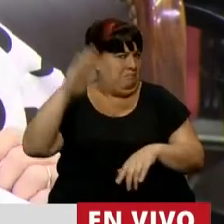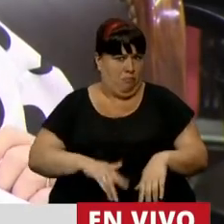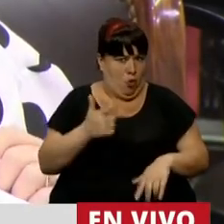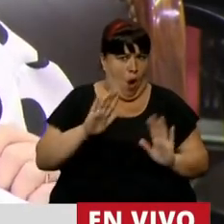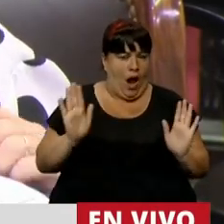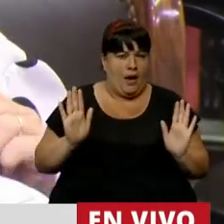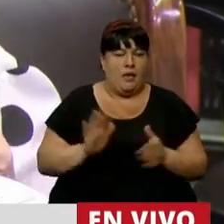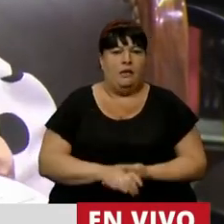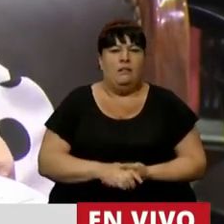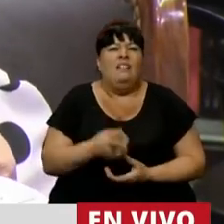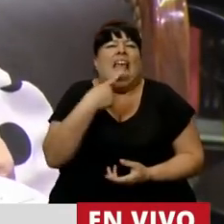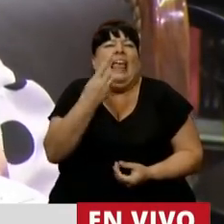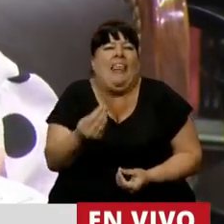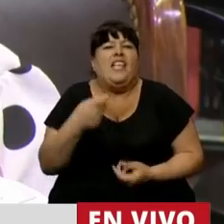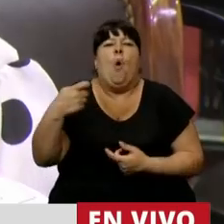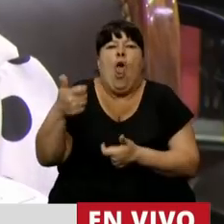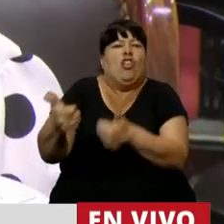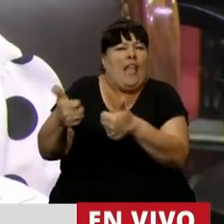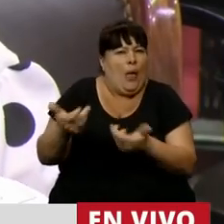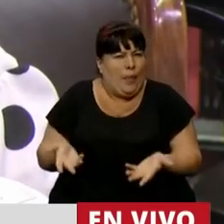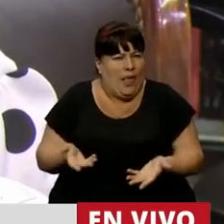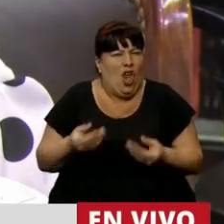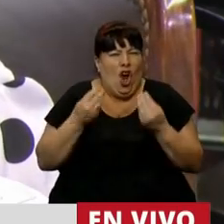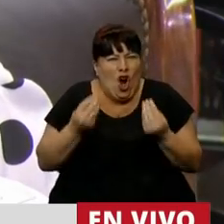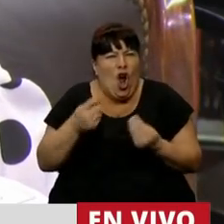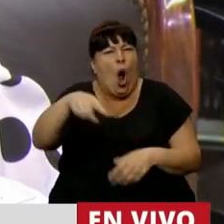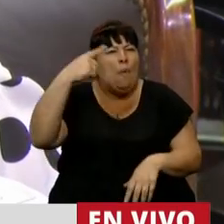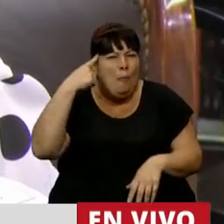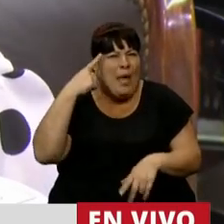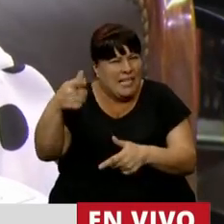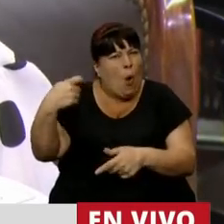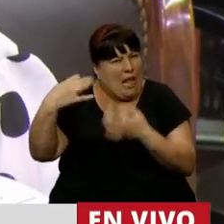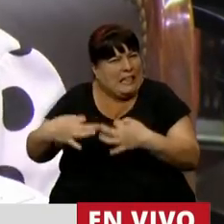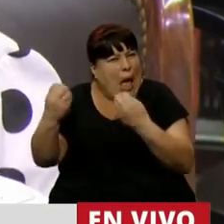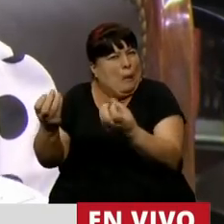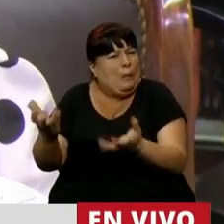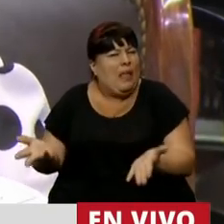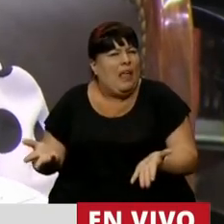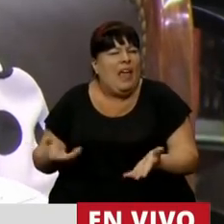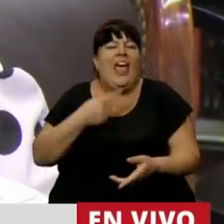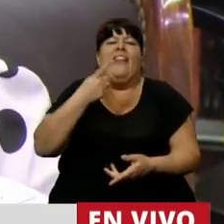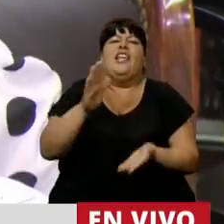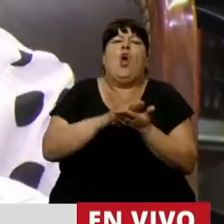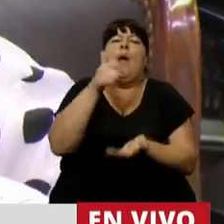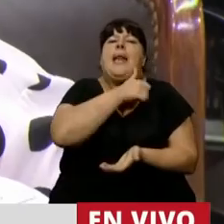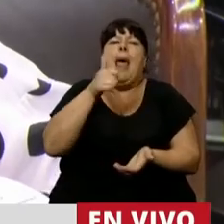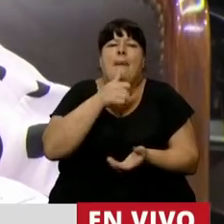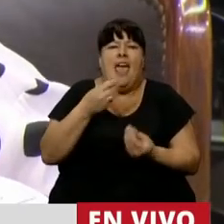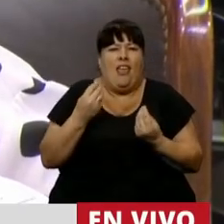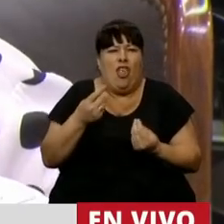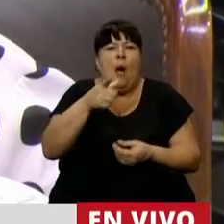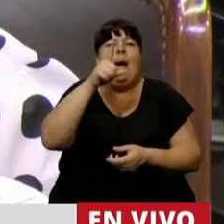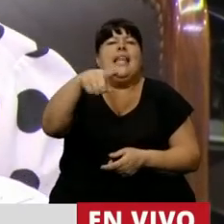pesos. ¿Qué dicen que está bien? ¿Cómo pueden creer que están bien? Háblanle de los remedios, ¿en qué